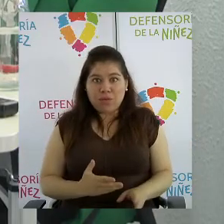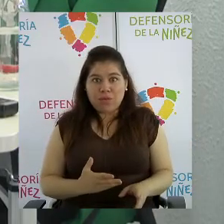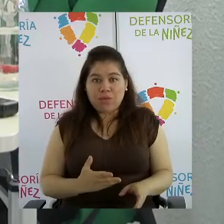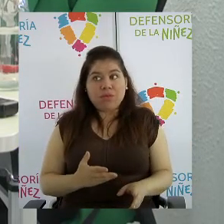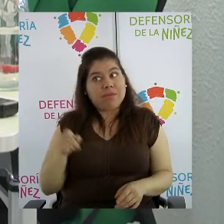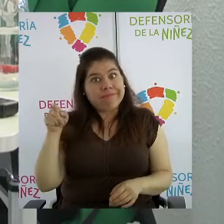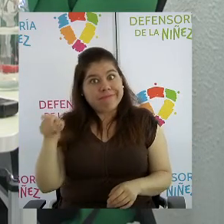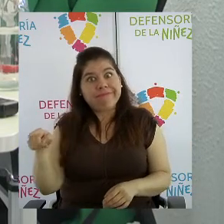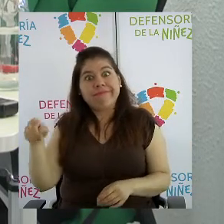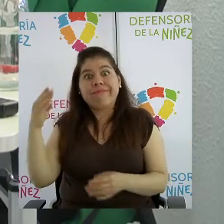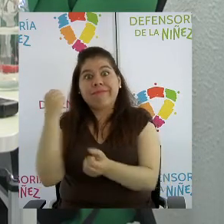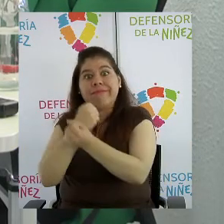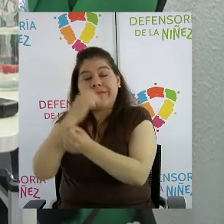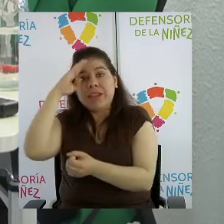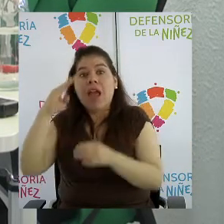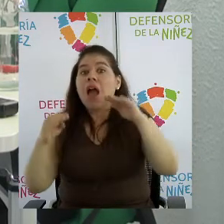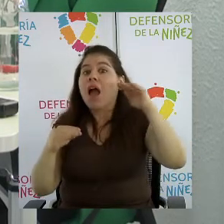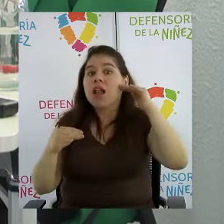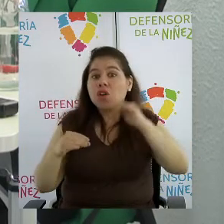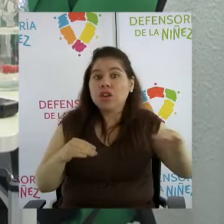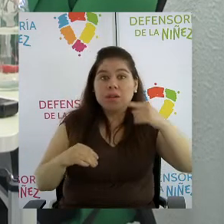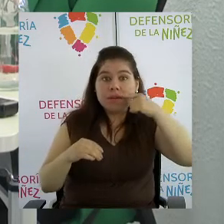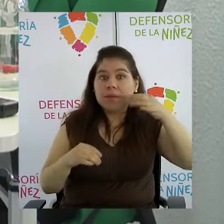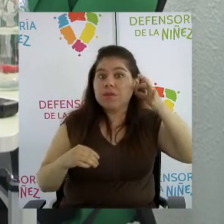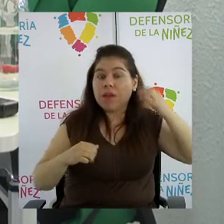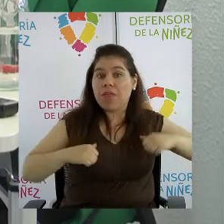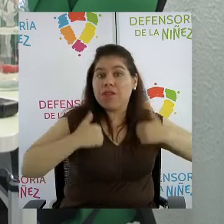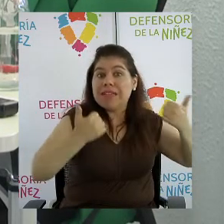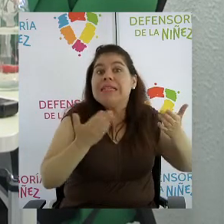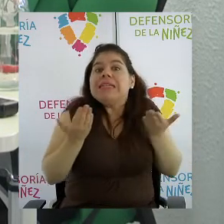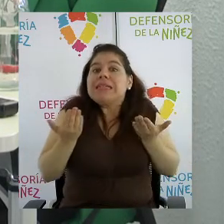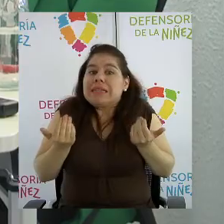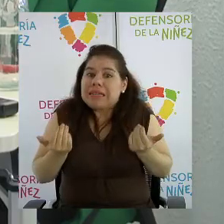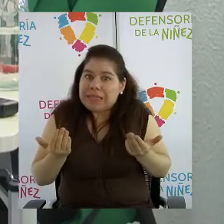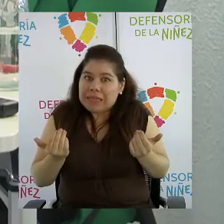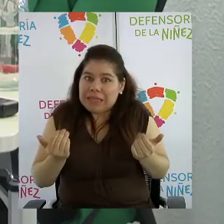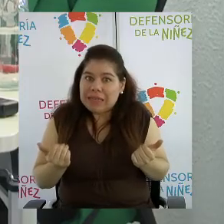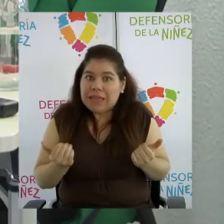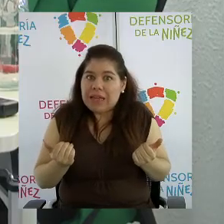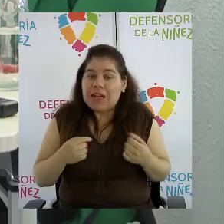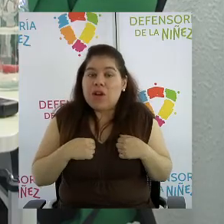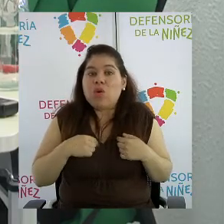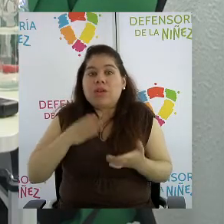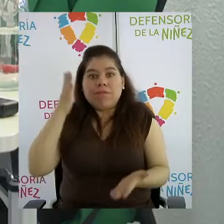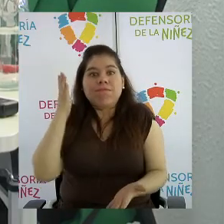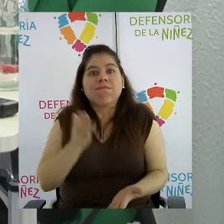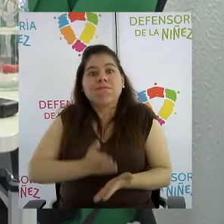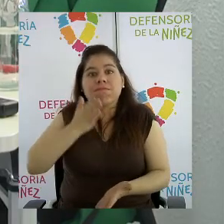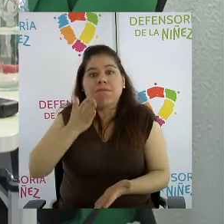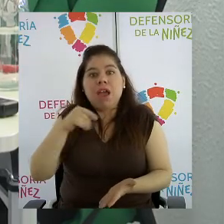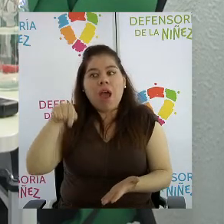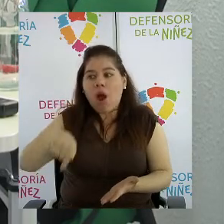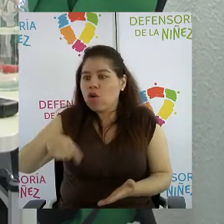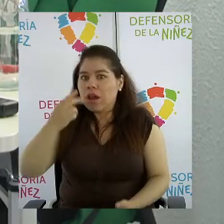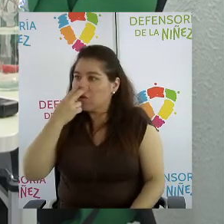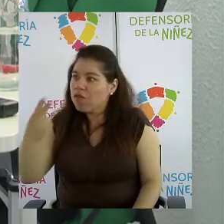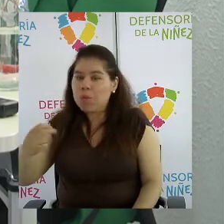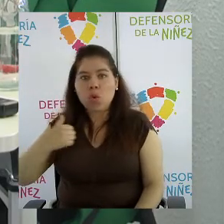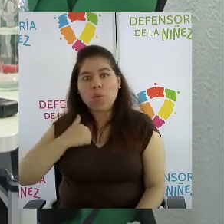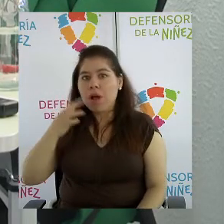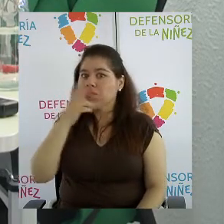aplicación de estos en relación con niños, niñas y adolescentes requiere efectivamente de un rigor que no observamos que se dé cumplimiento y finalmente lo que